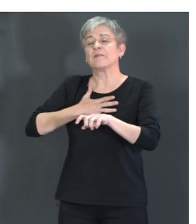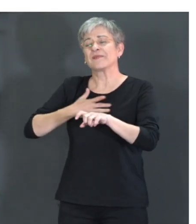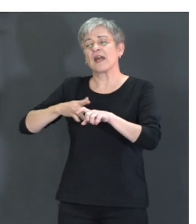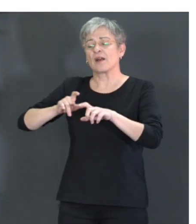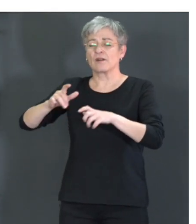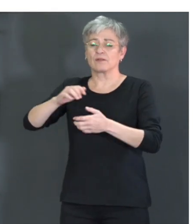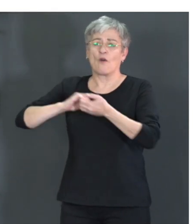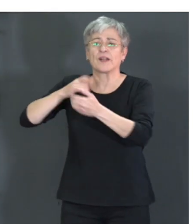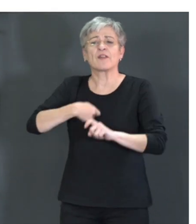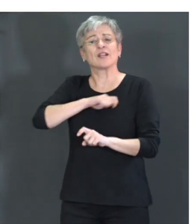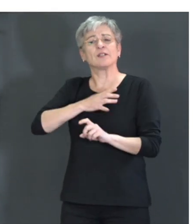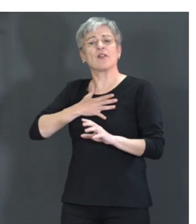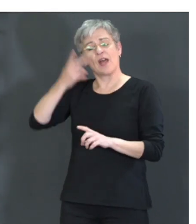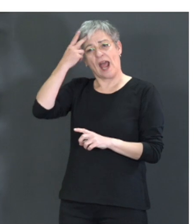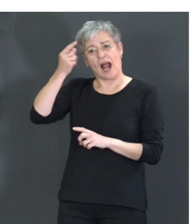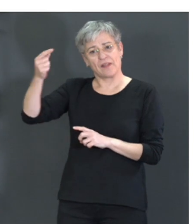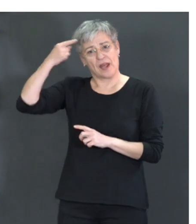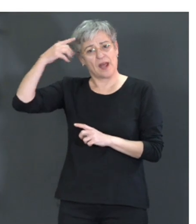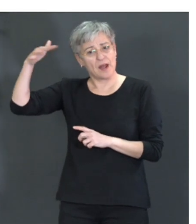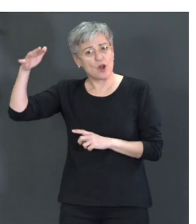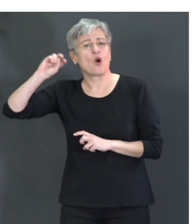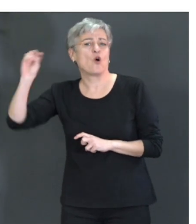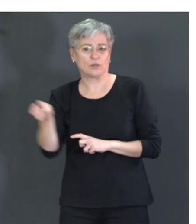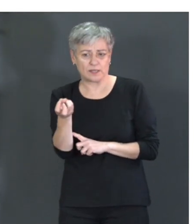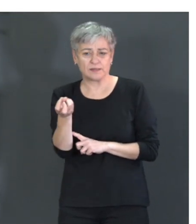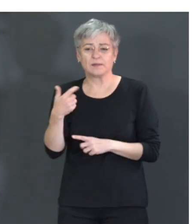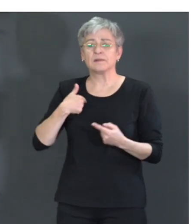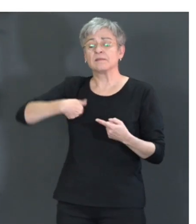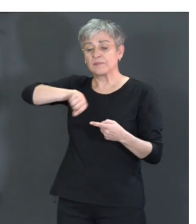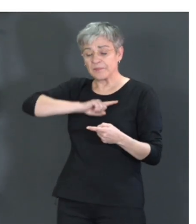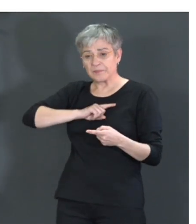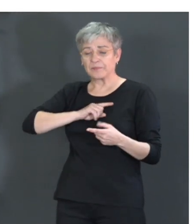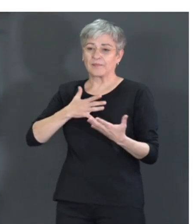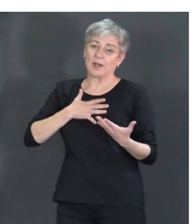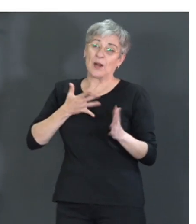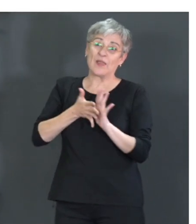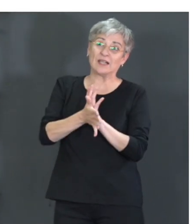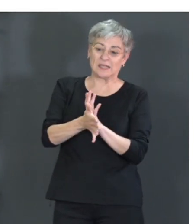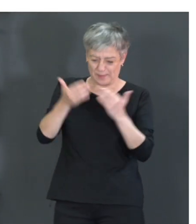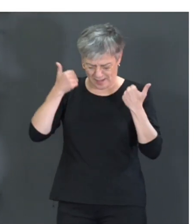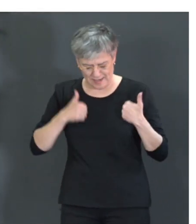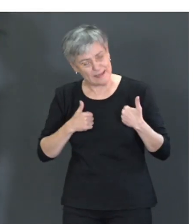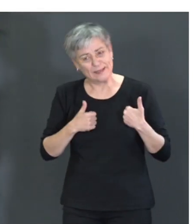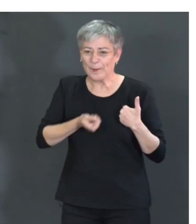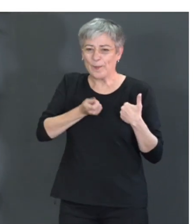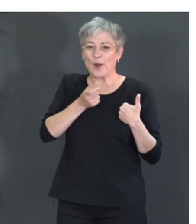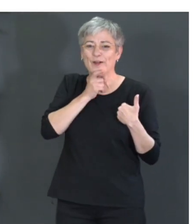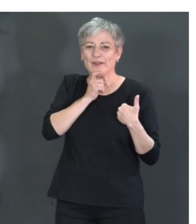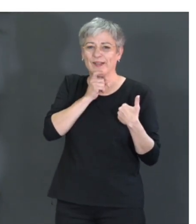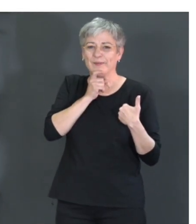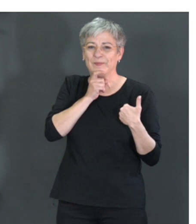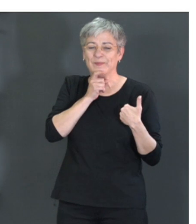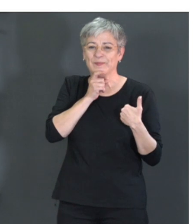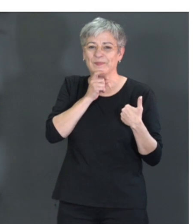y otras demencias, que es CEAFA. Bueno, para hacer una descripción así global es un poco difícil, ¿no?